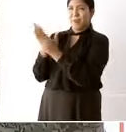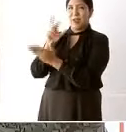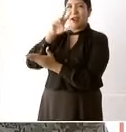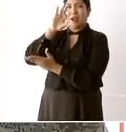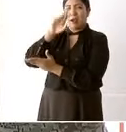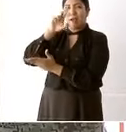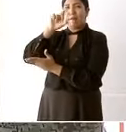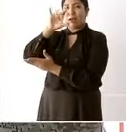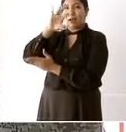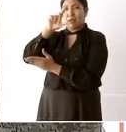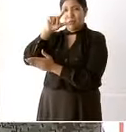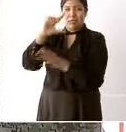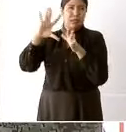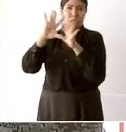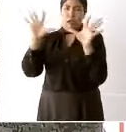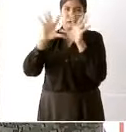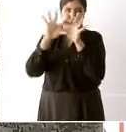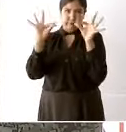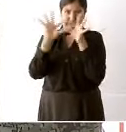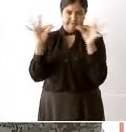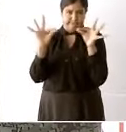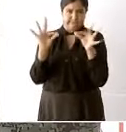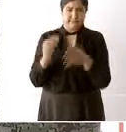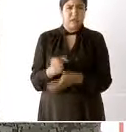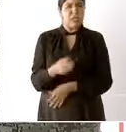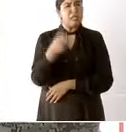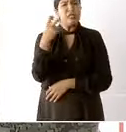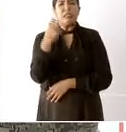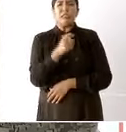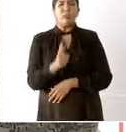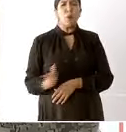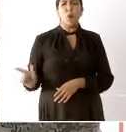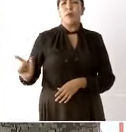secretaría se va a encargar de coordinar